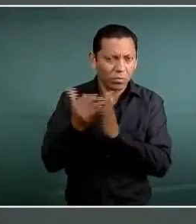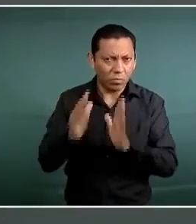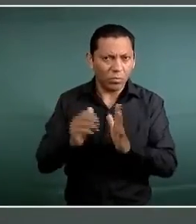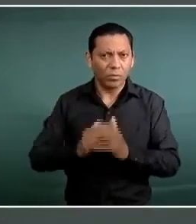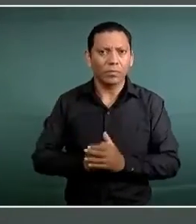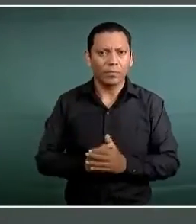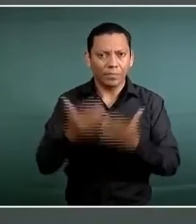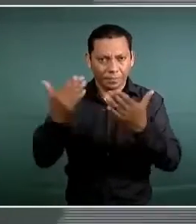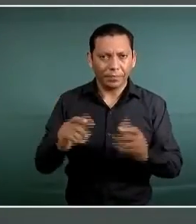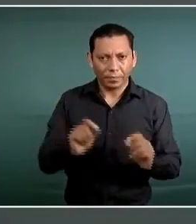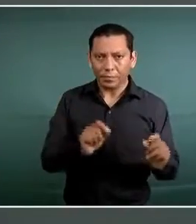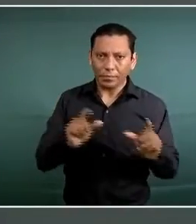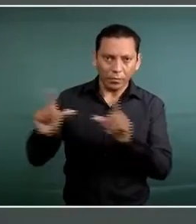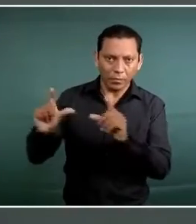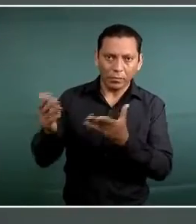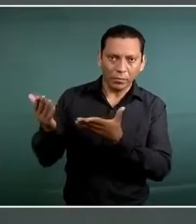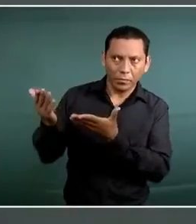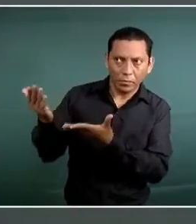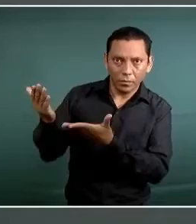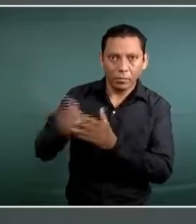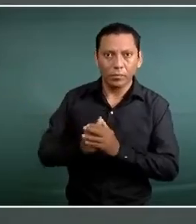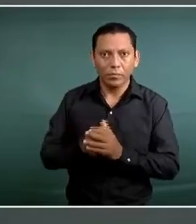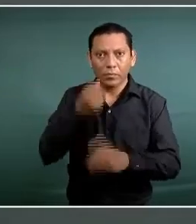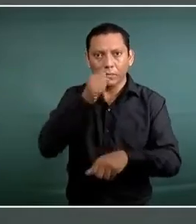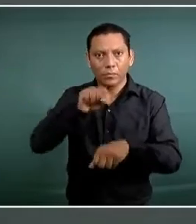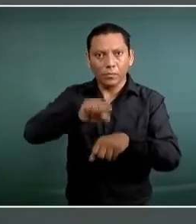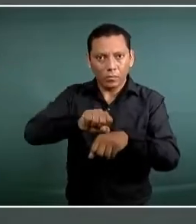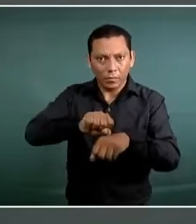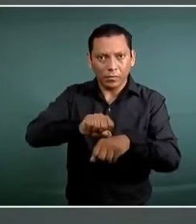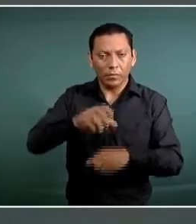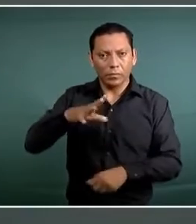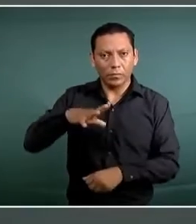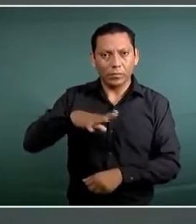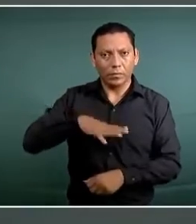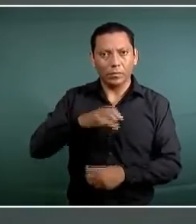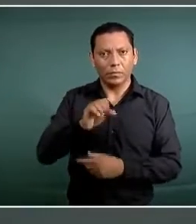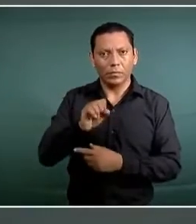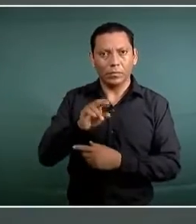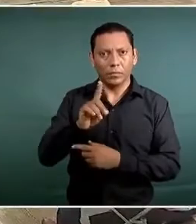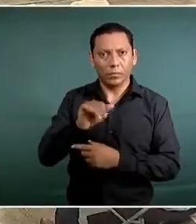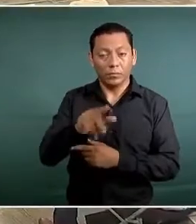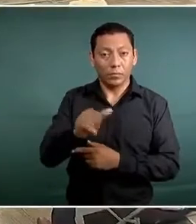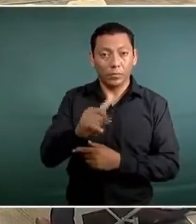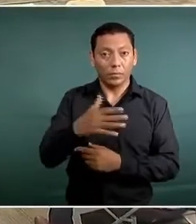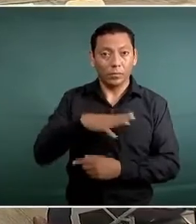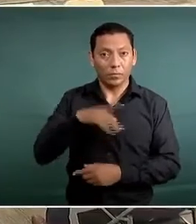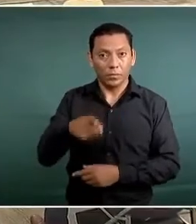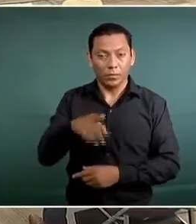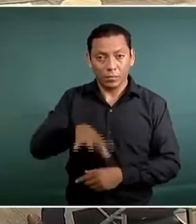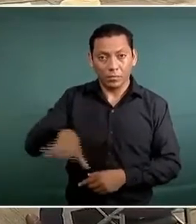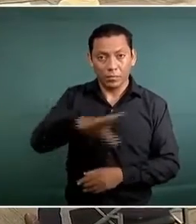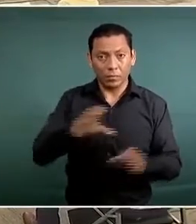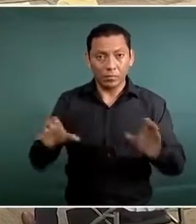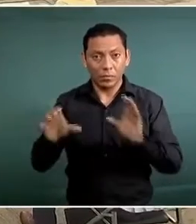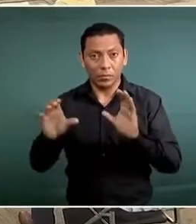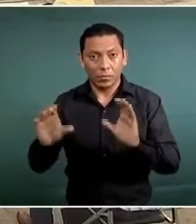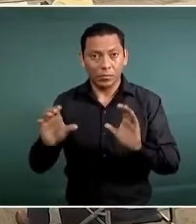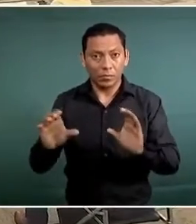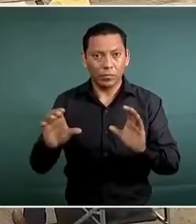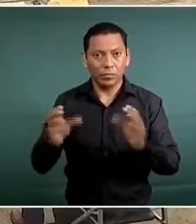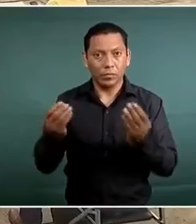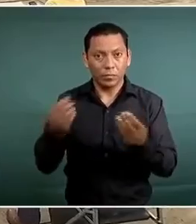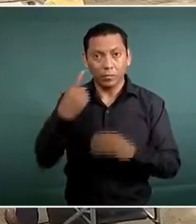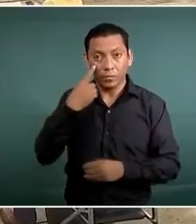La que sigue, por favor. De conformidad al Secretariado Ejecutivo del Sistema Nacional de Seguridad Pública, aquí ustedes pueden observar